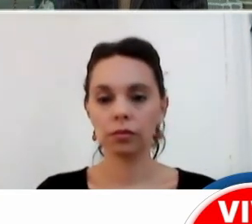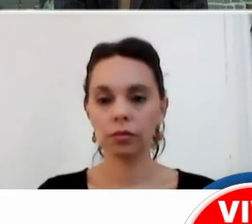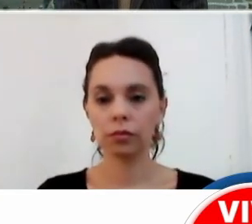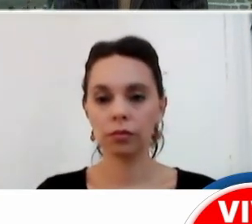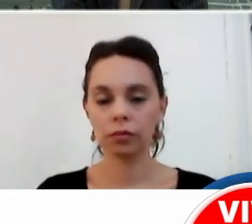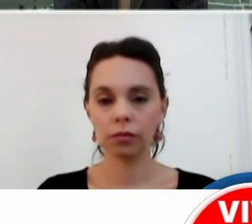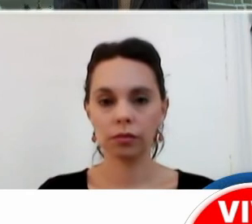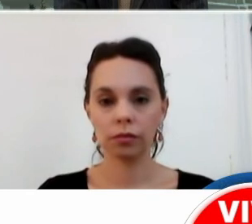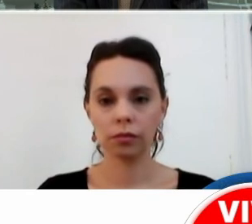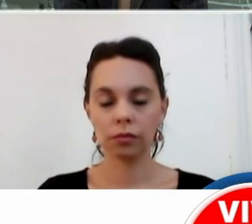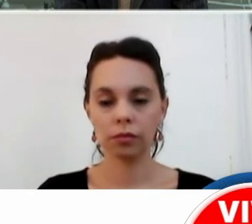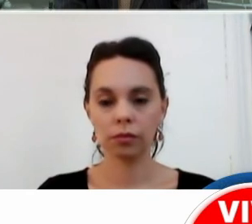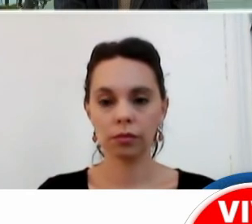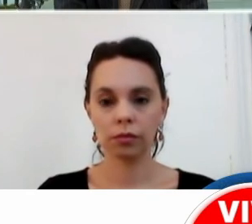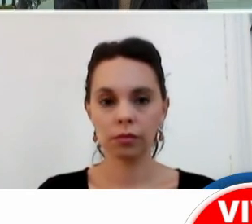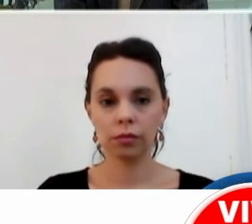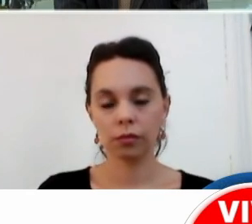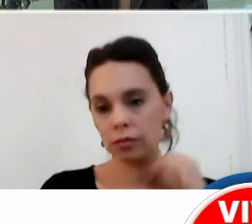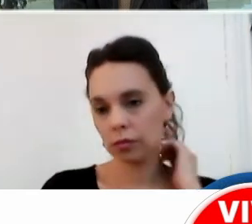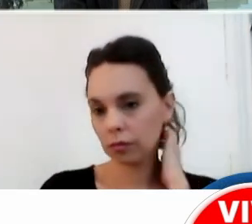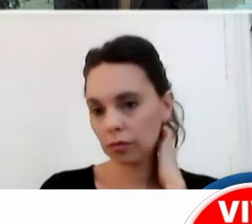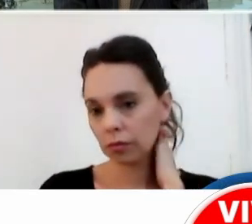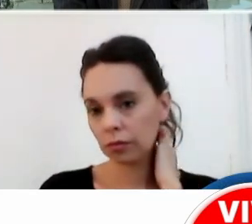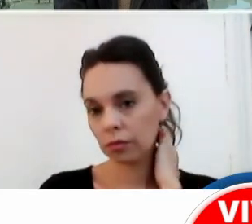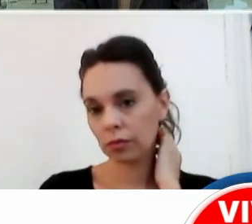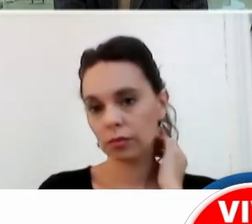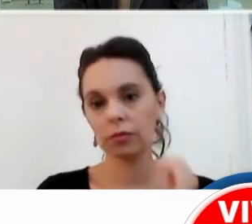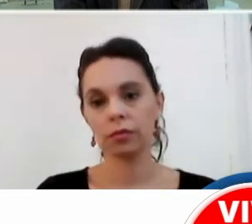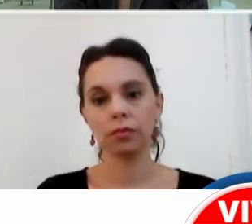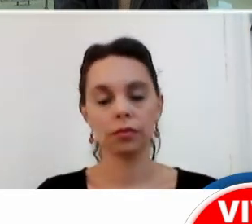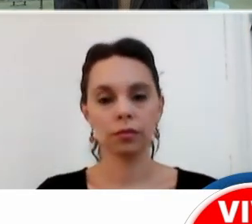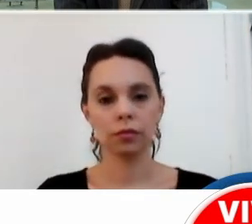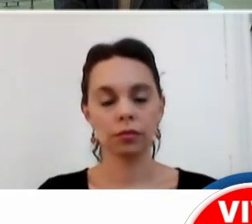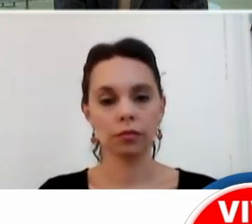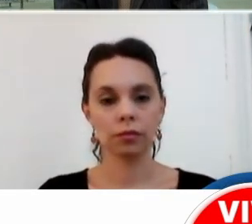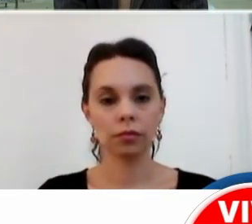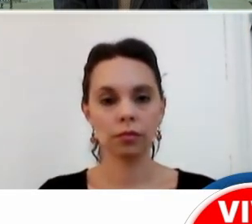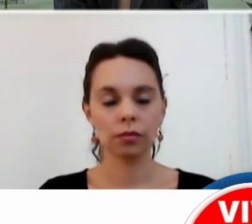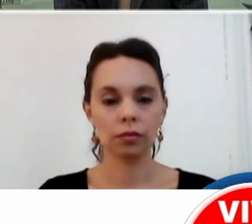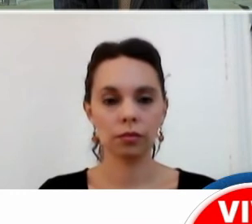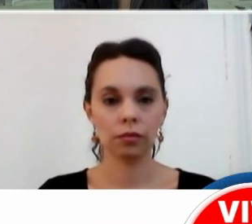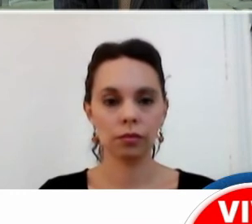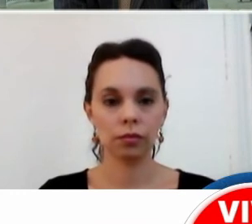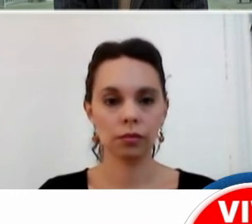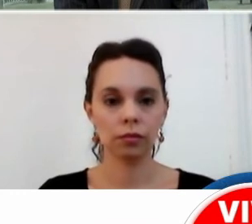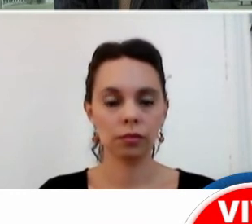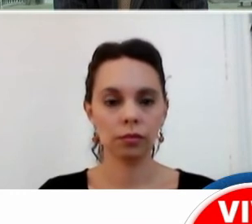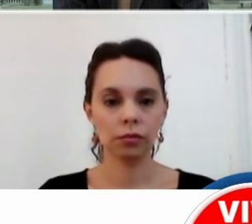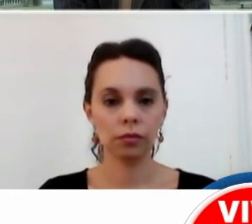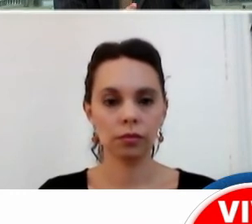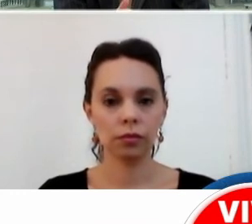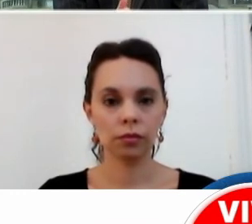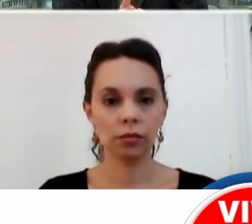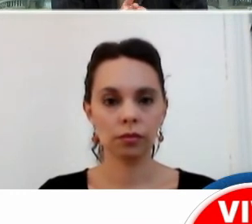Argentina recibiría un monto equivalente del Fondo Monetario Internacional para aplicar a